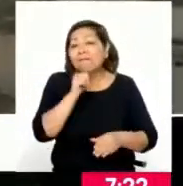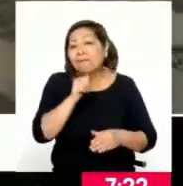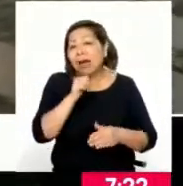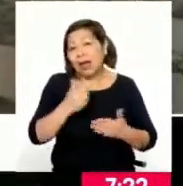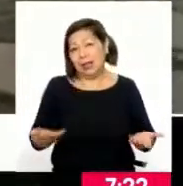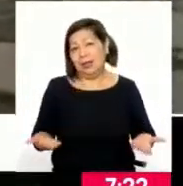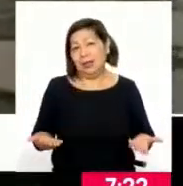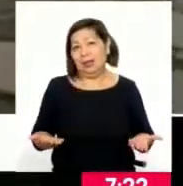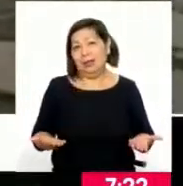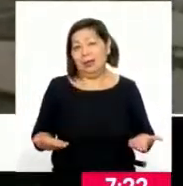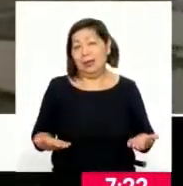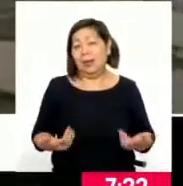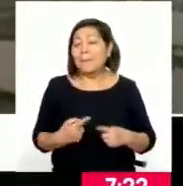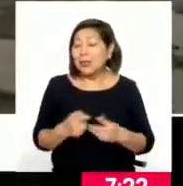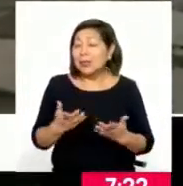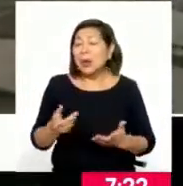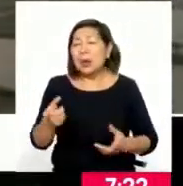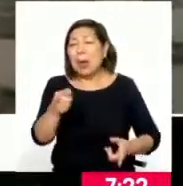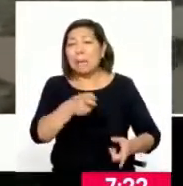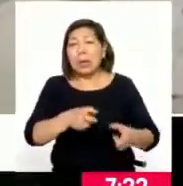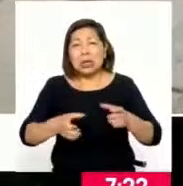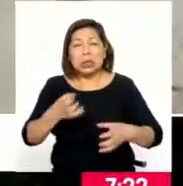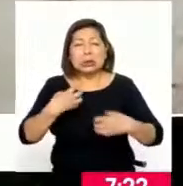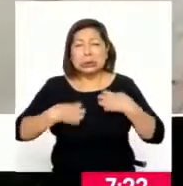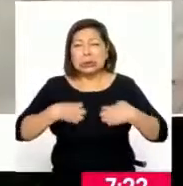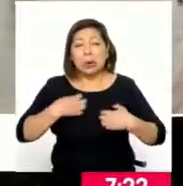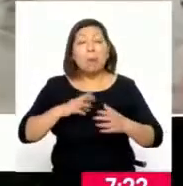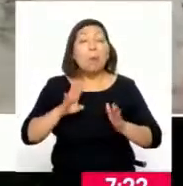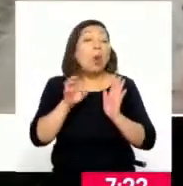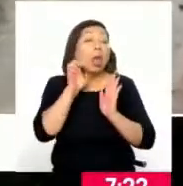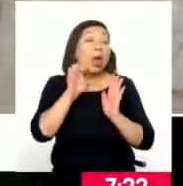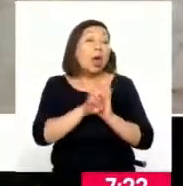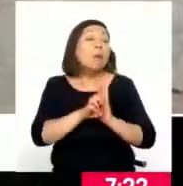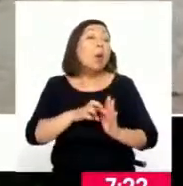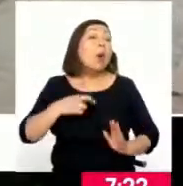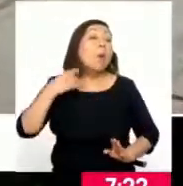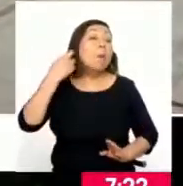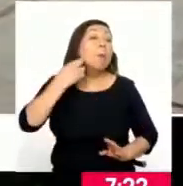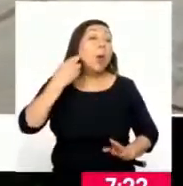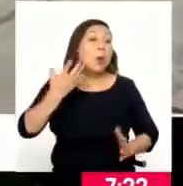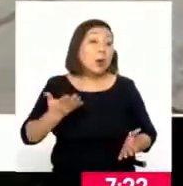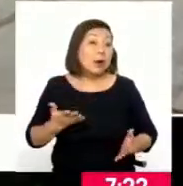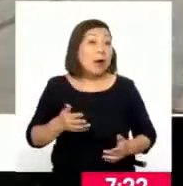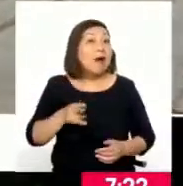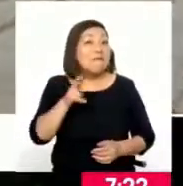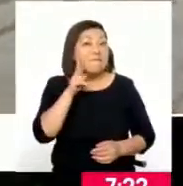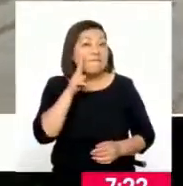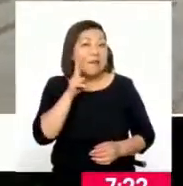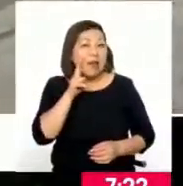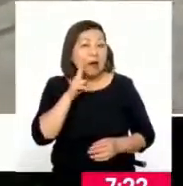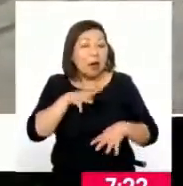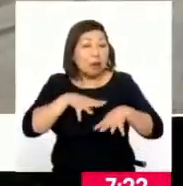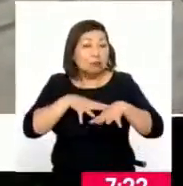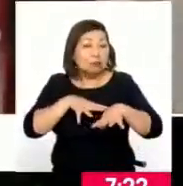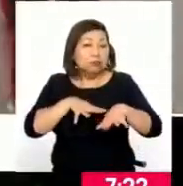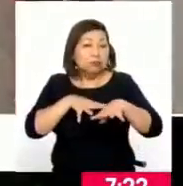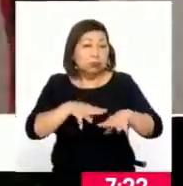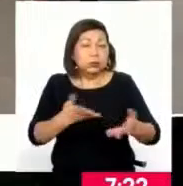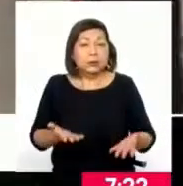se está destrabando estos temas. Por ejemplo, en Puno, si bien es cierto, el viernes hubo una marcha,